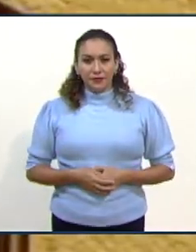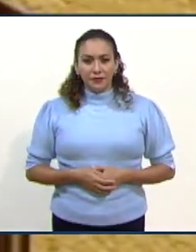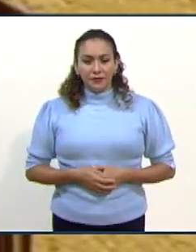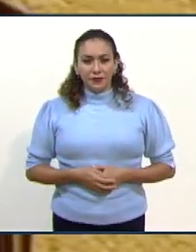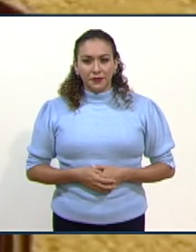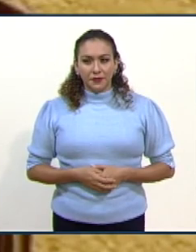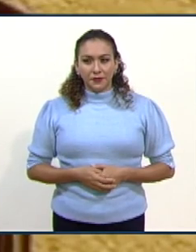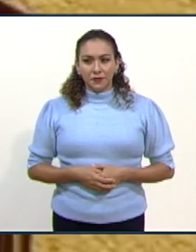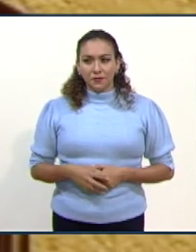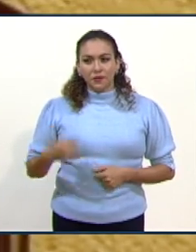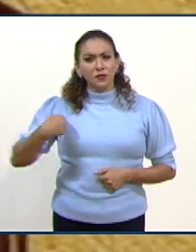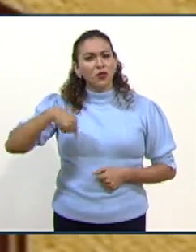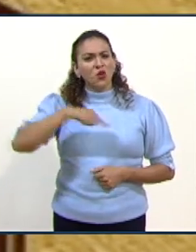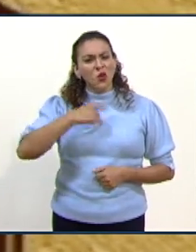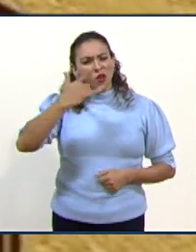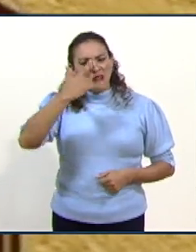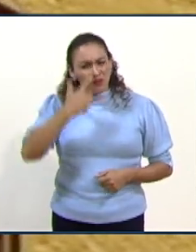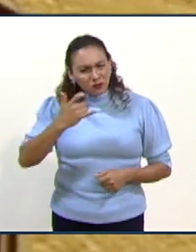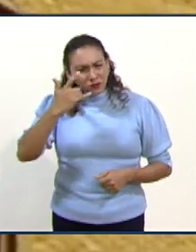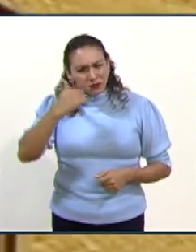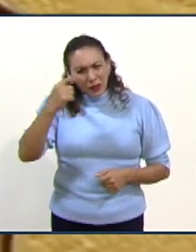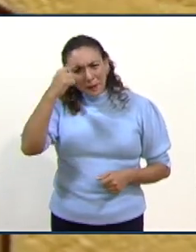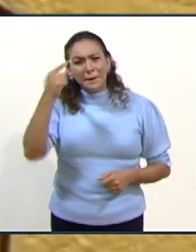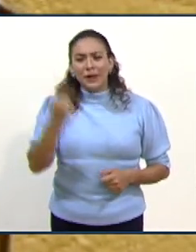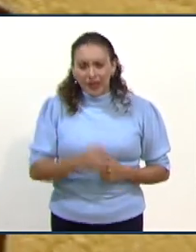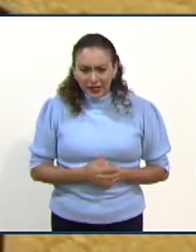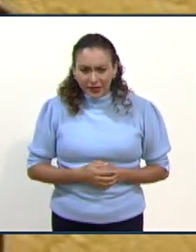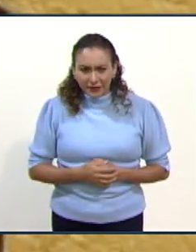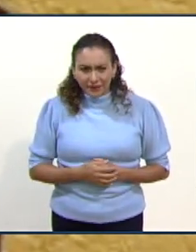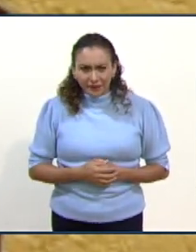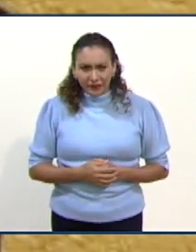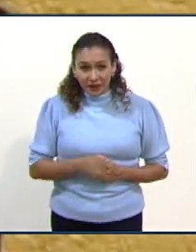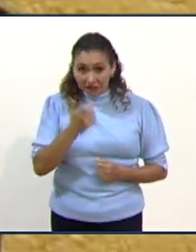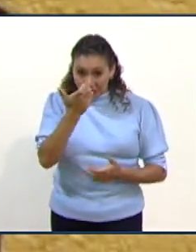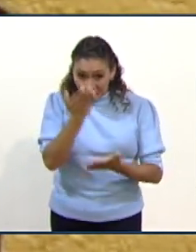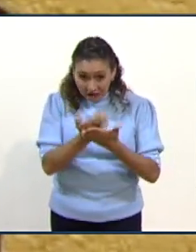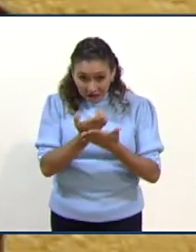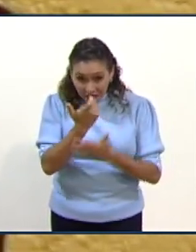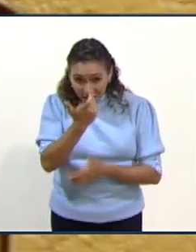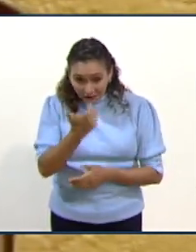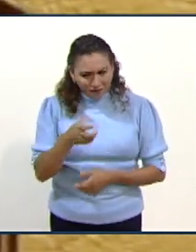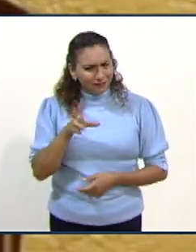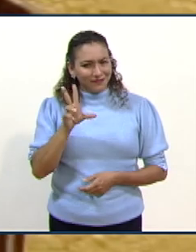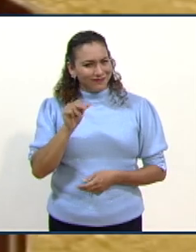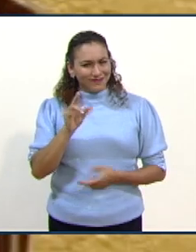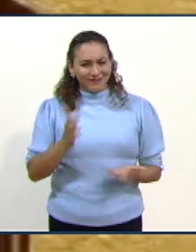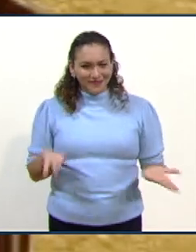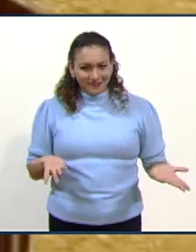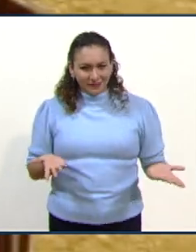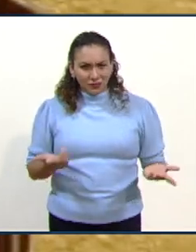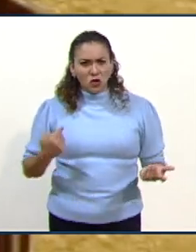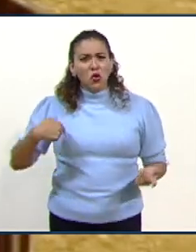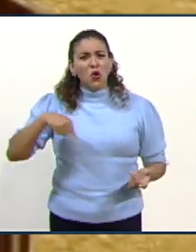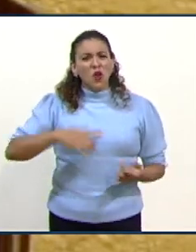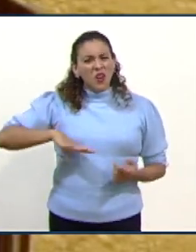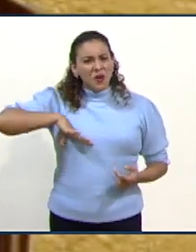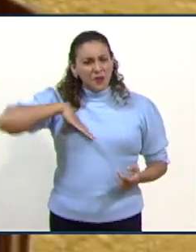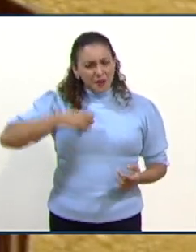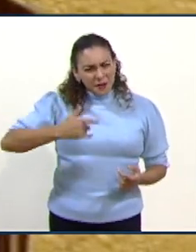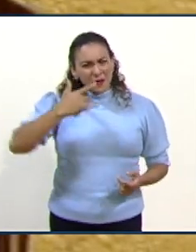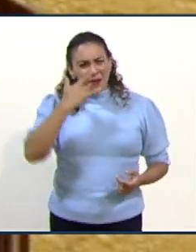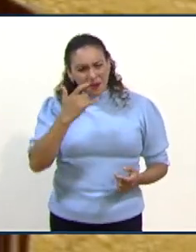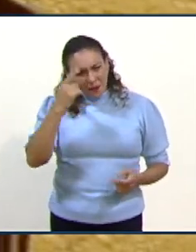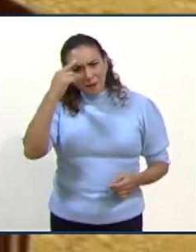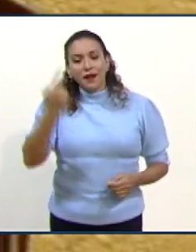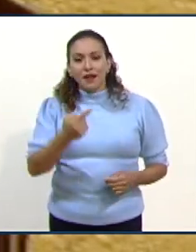No estamos luchando por una razón económica, estamos luchando por un Estado